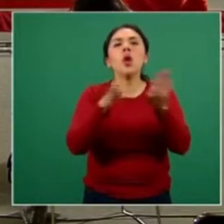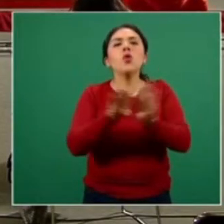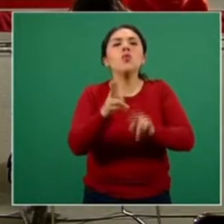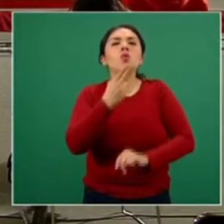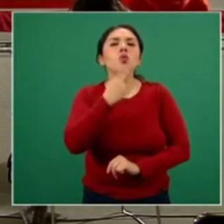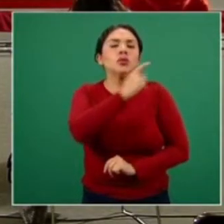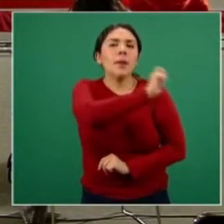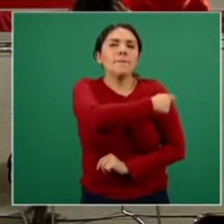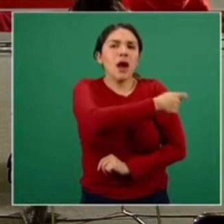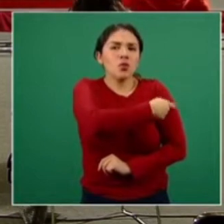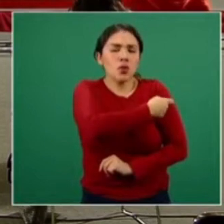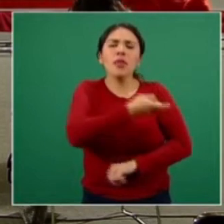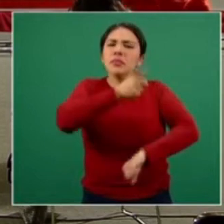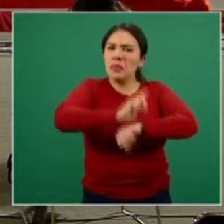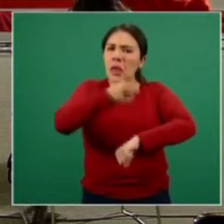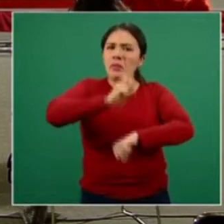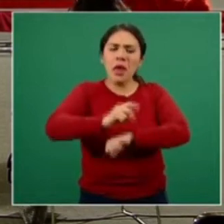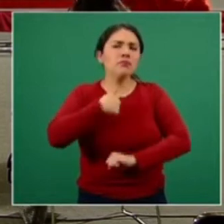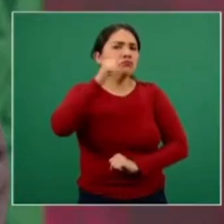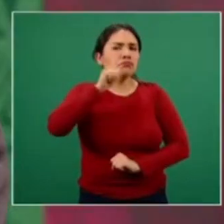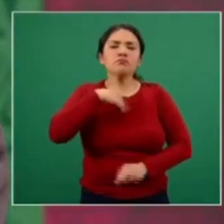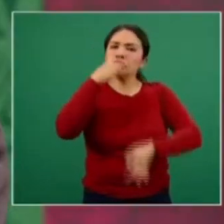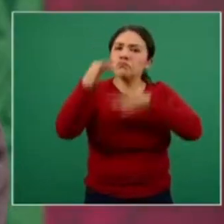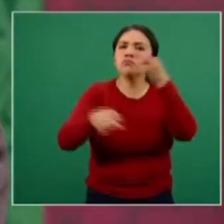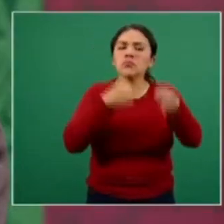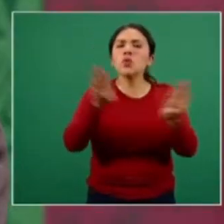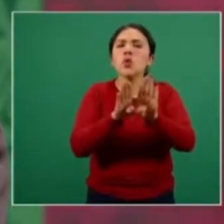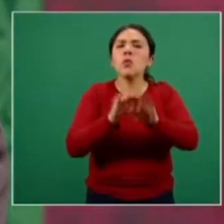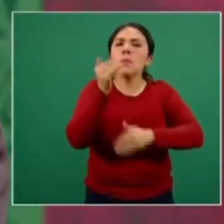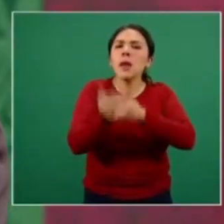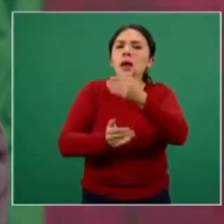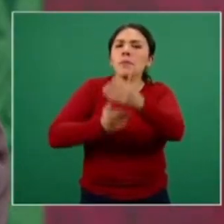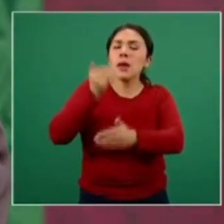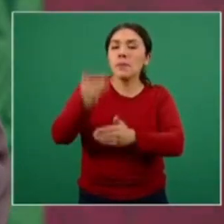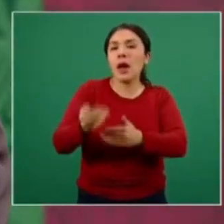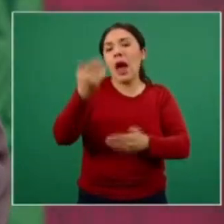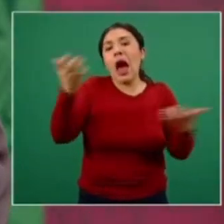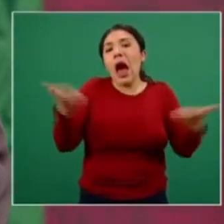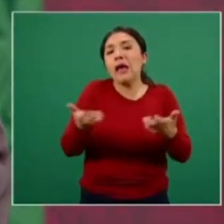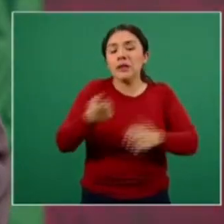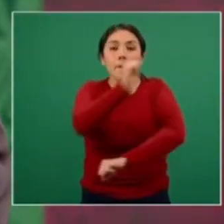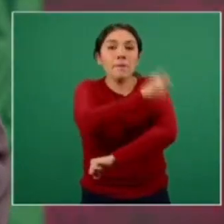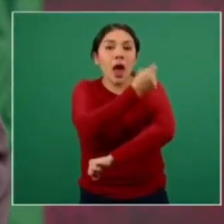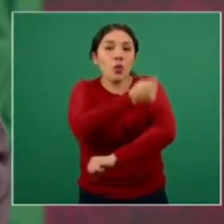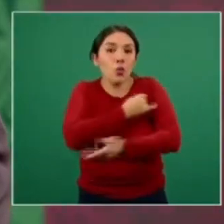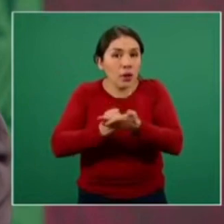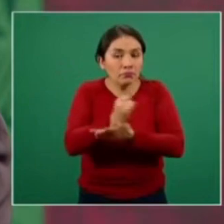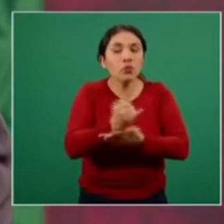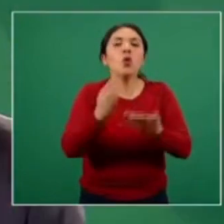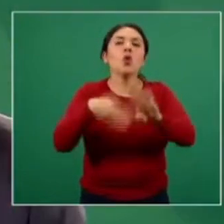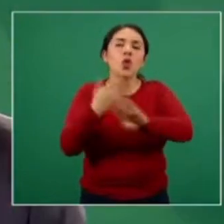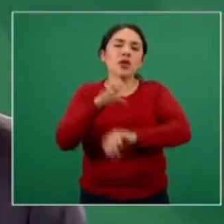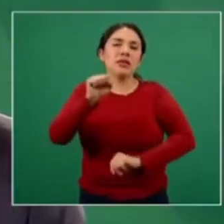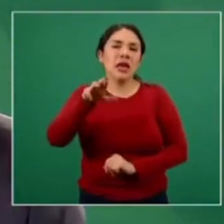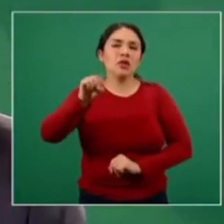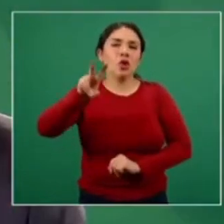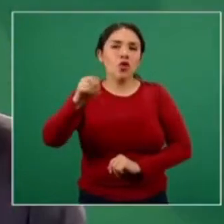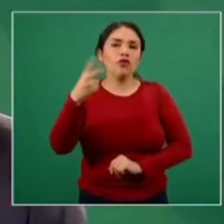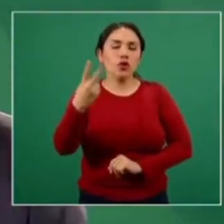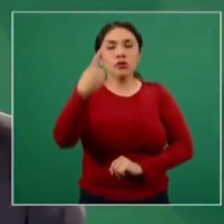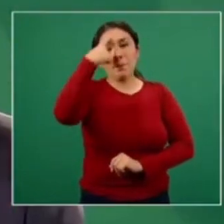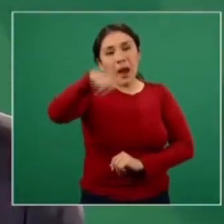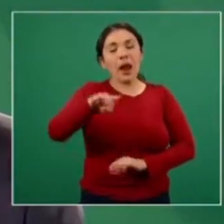las vacunas. Todos los días daremos un informe del avance del proceso de vacunación contra SARS-CoV-2 para